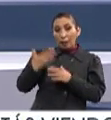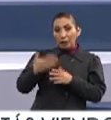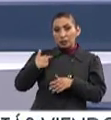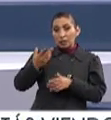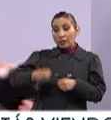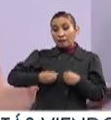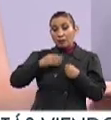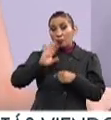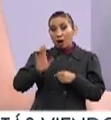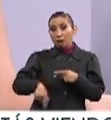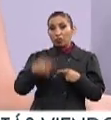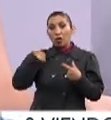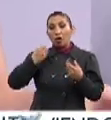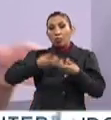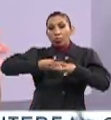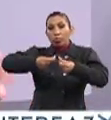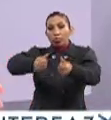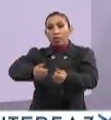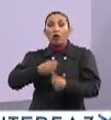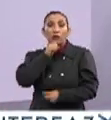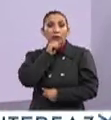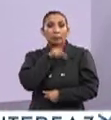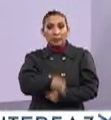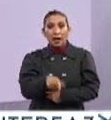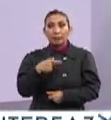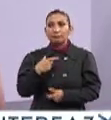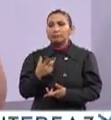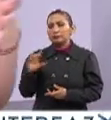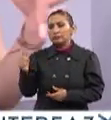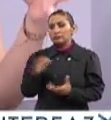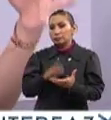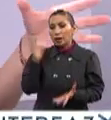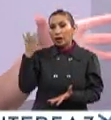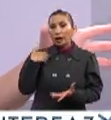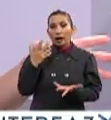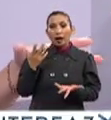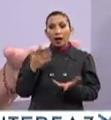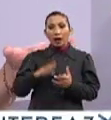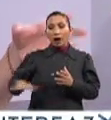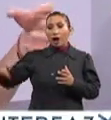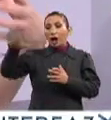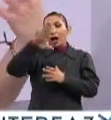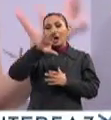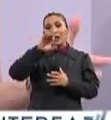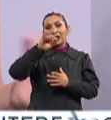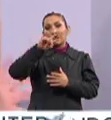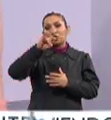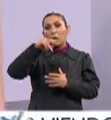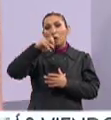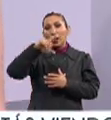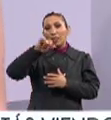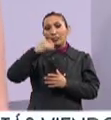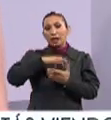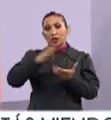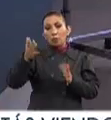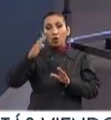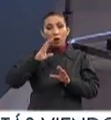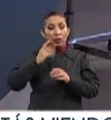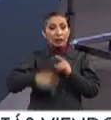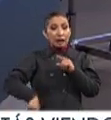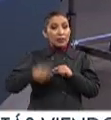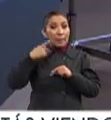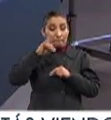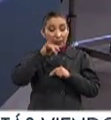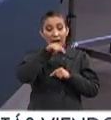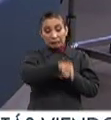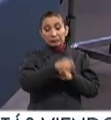cuestan vidas, cuestan recursos, o por ejemplo las grandes minas y granjas de criptomonedas que están acabando con el medio ambiente. Las